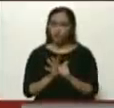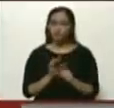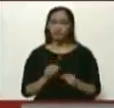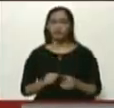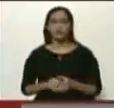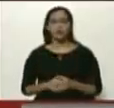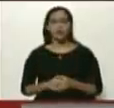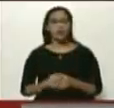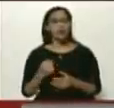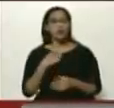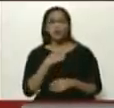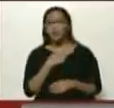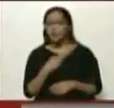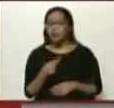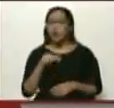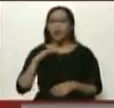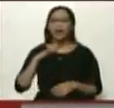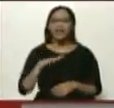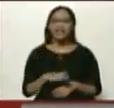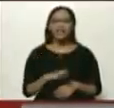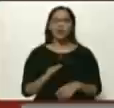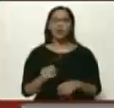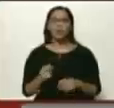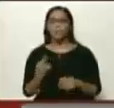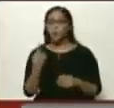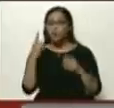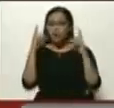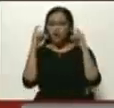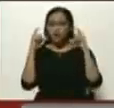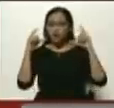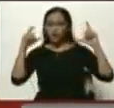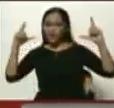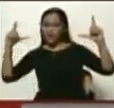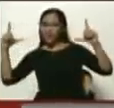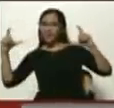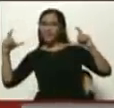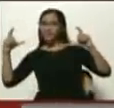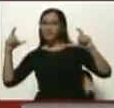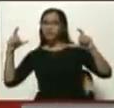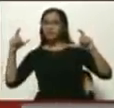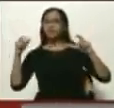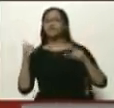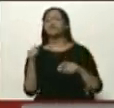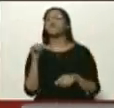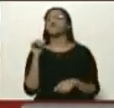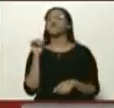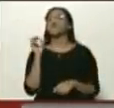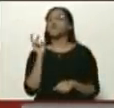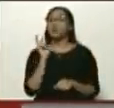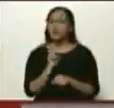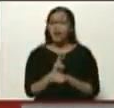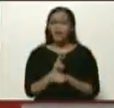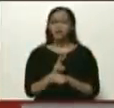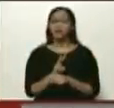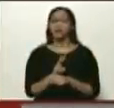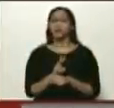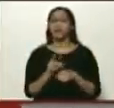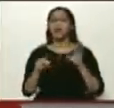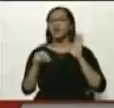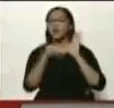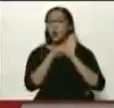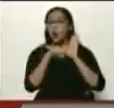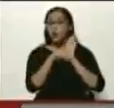No estén por puro afán de una foto violando, o de una grabación violando las normas